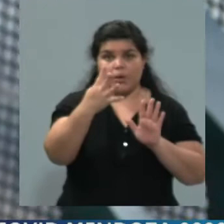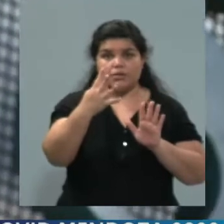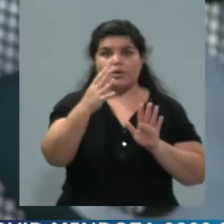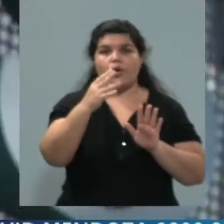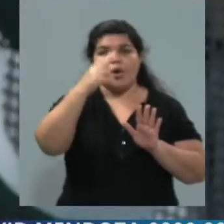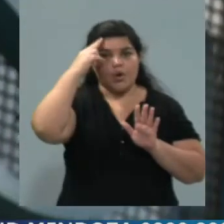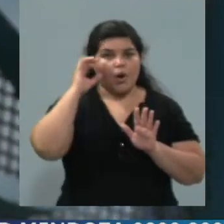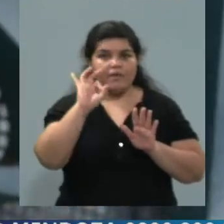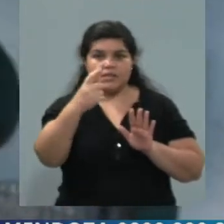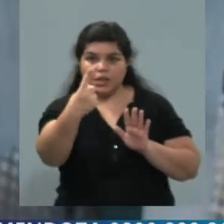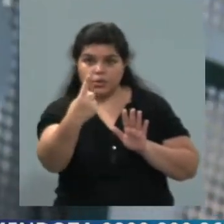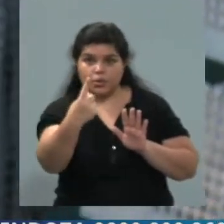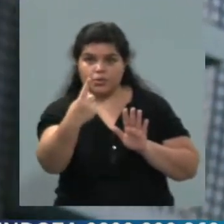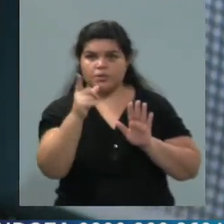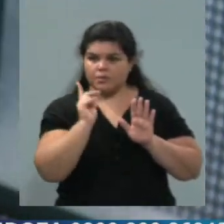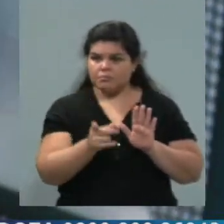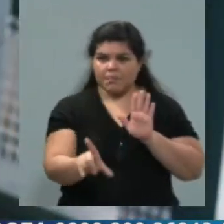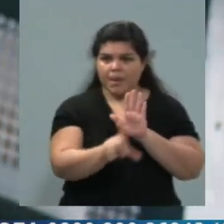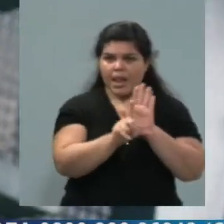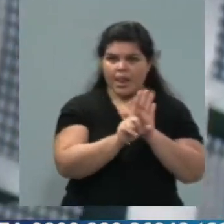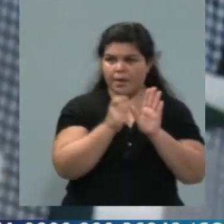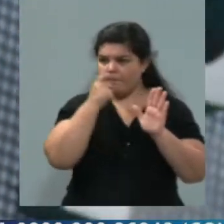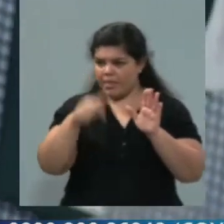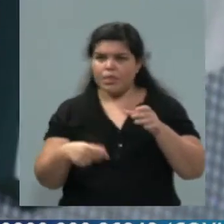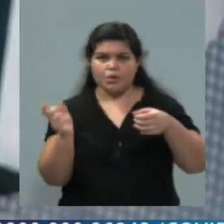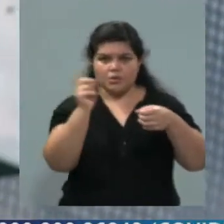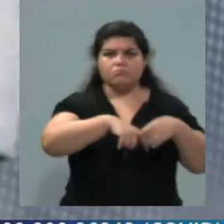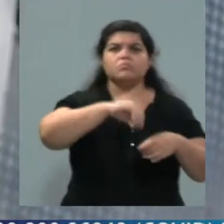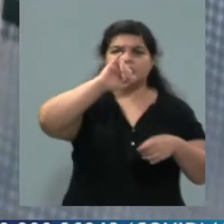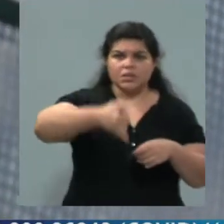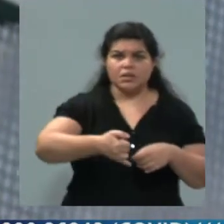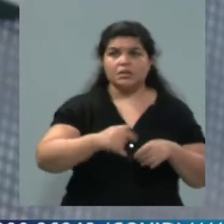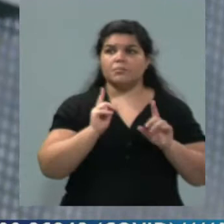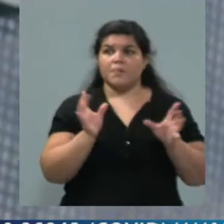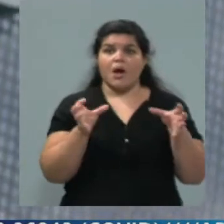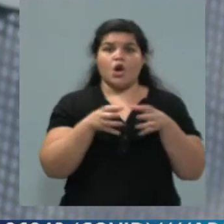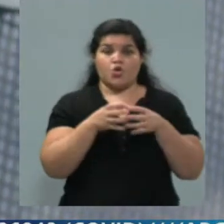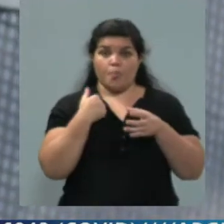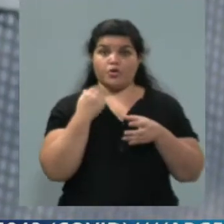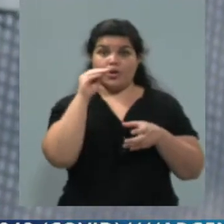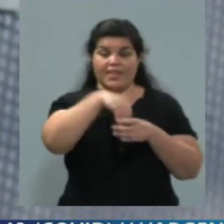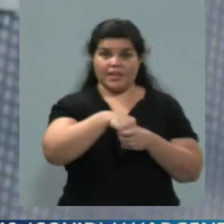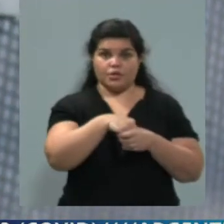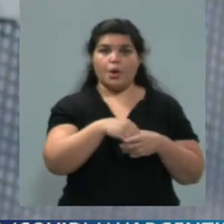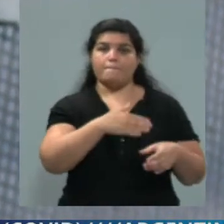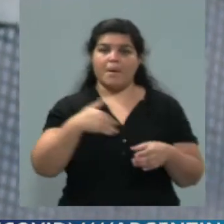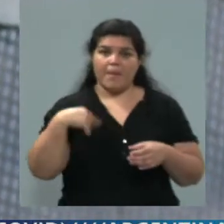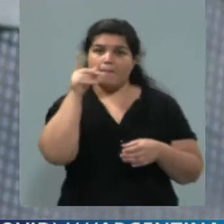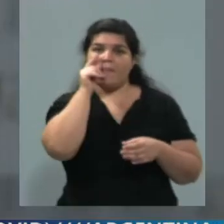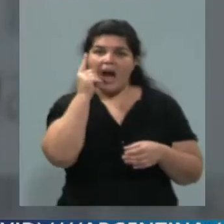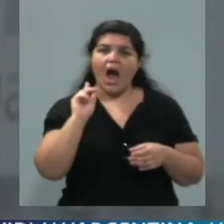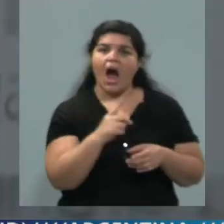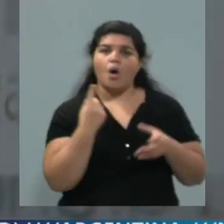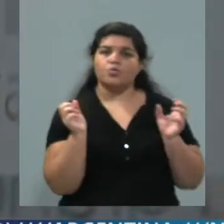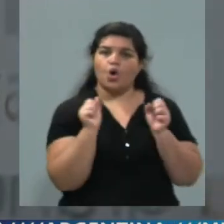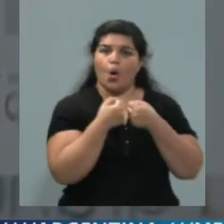24901, que es una ley por la cual luchamos justamente la Organización de Madres y Padres Autoconvocados. Tuvimos una larga lucha para